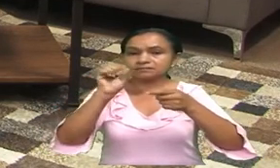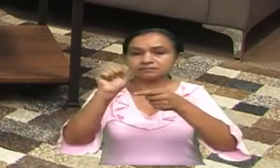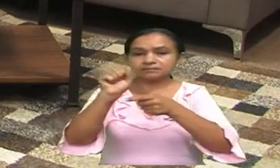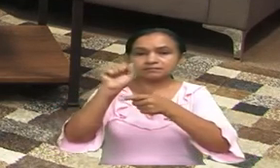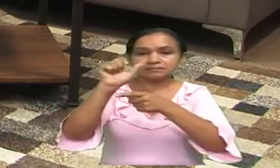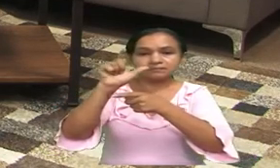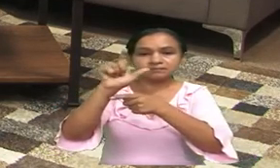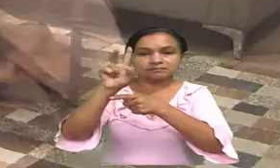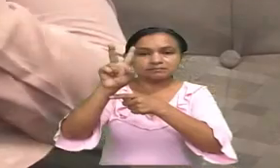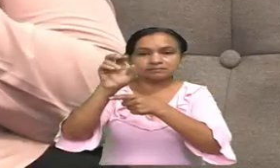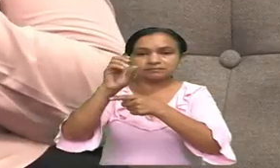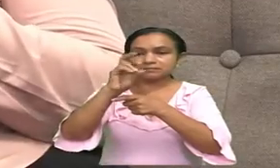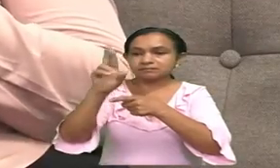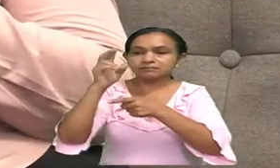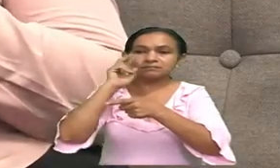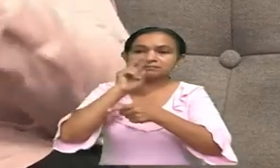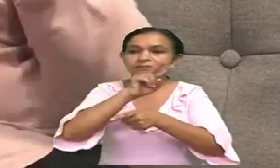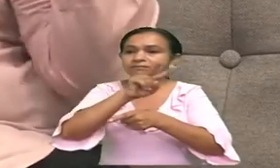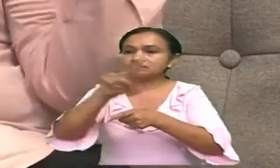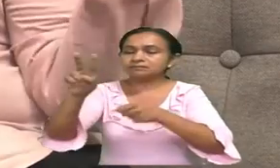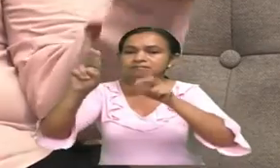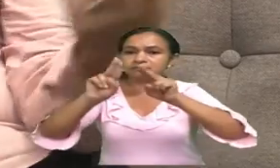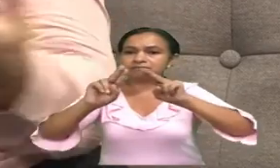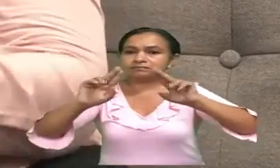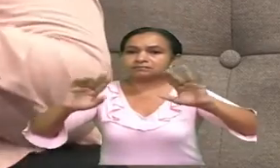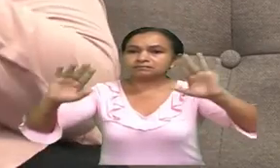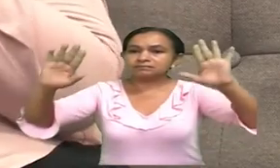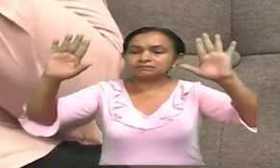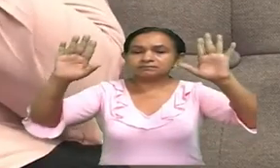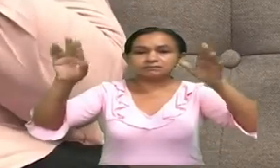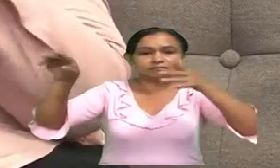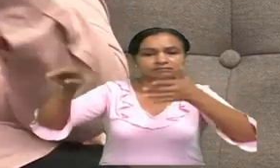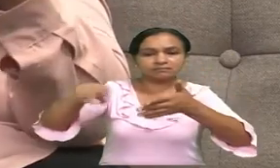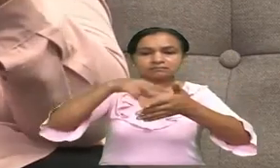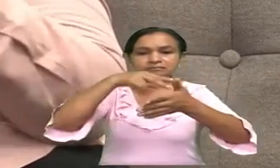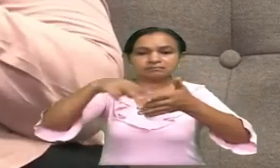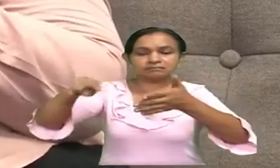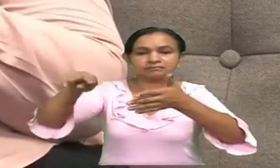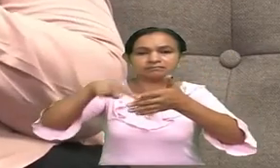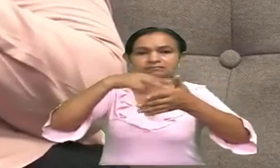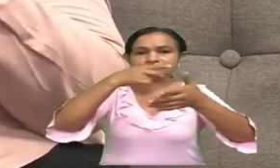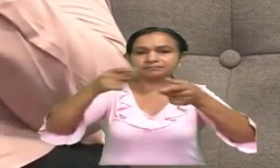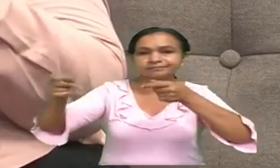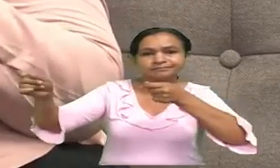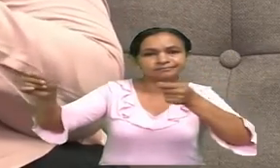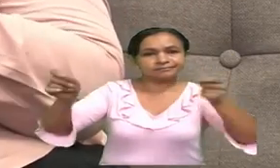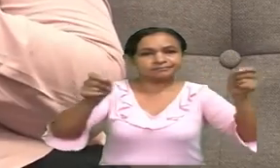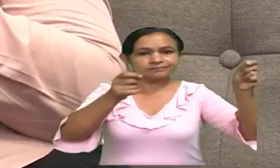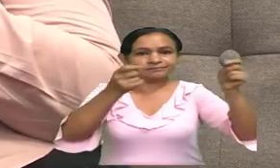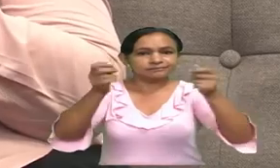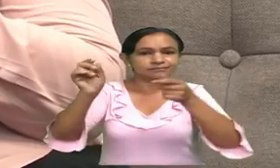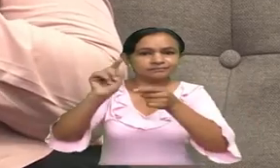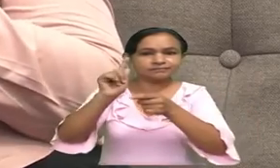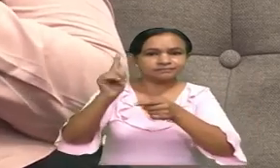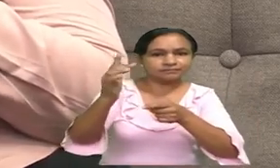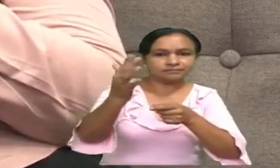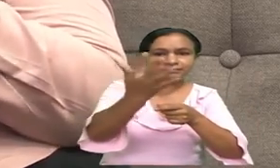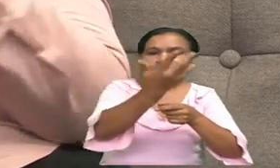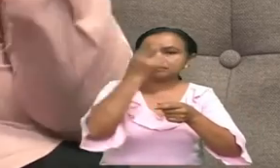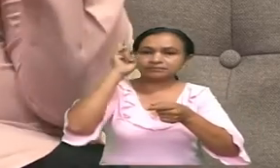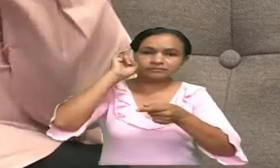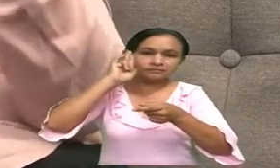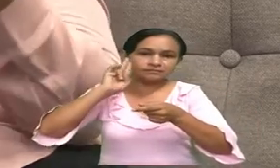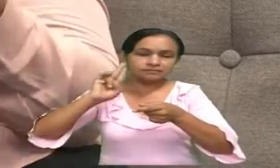que ellos miraran el ambiente. Les hicimos una gala cultural magnífica, organizada por todas las